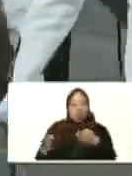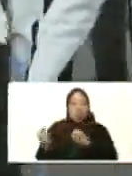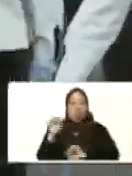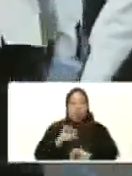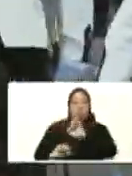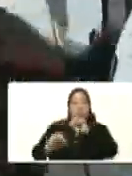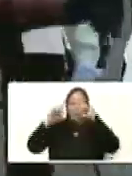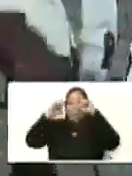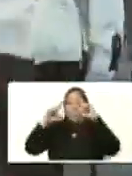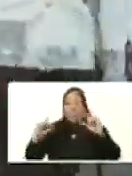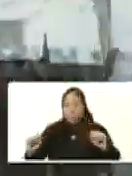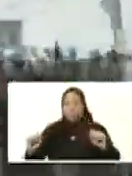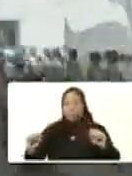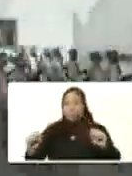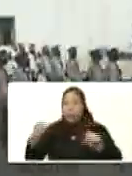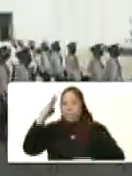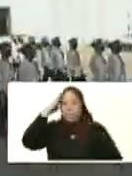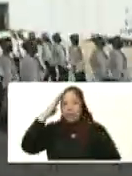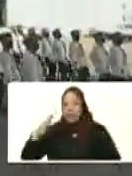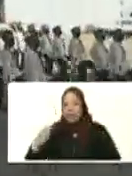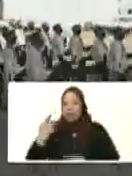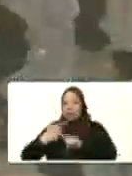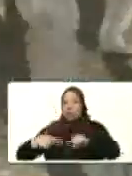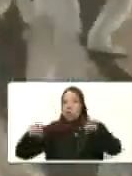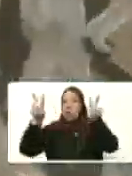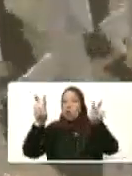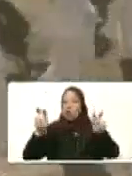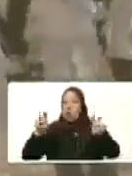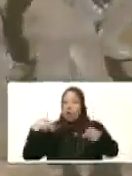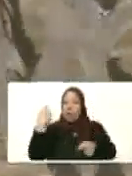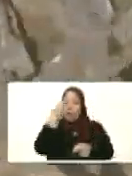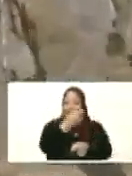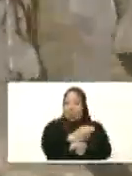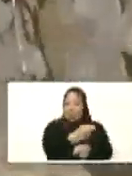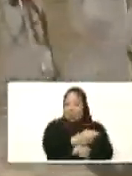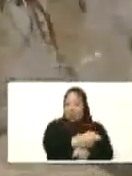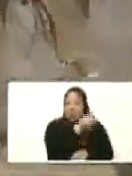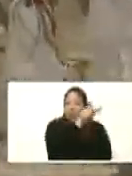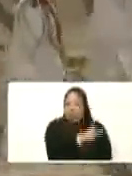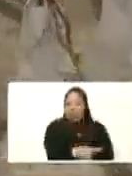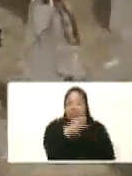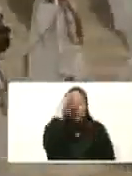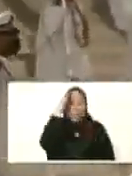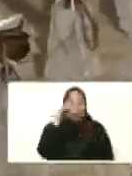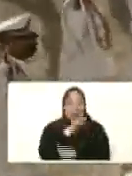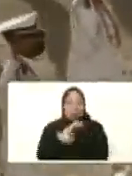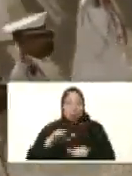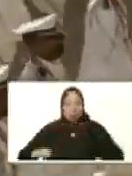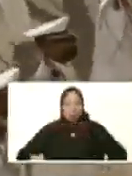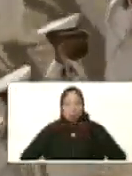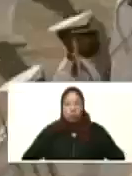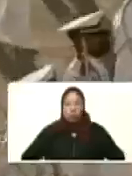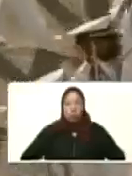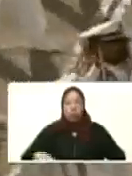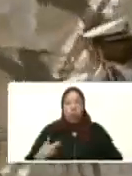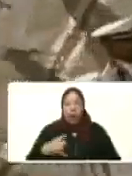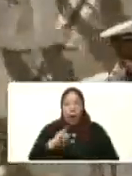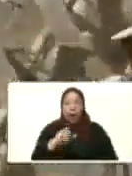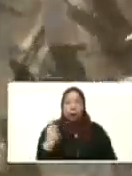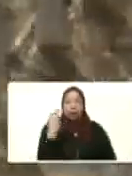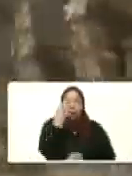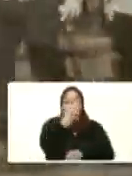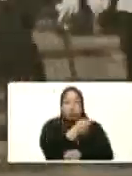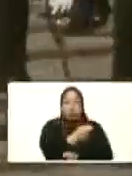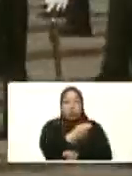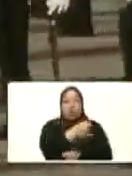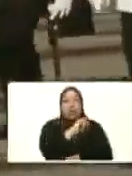Contrainteligencia Militar. Los nuevos oficiales de la Fuerza Armada Nacional Bolivariana portan en sus manos el sable